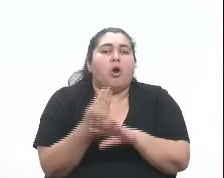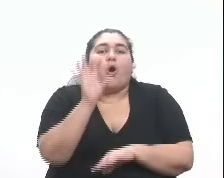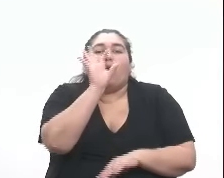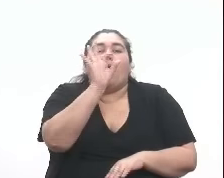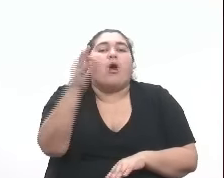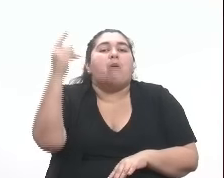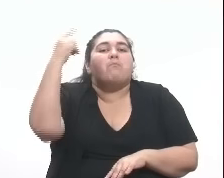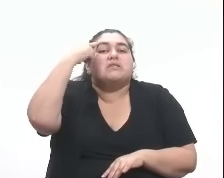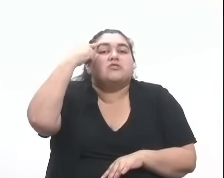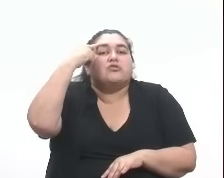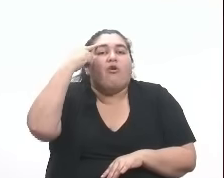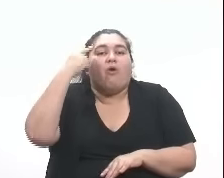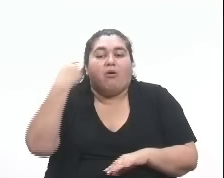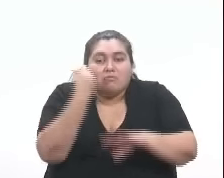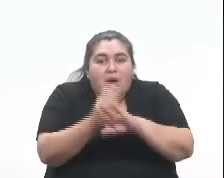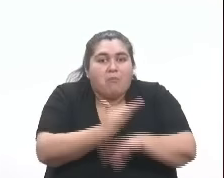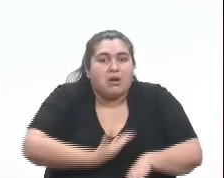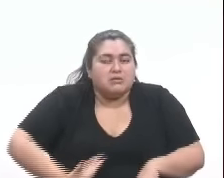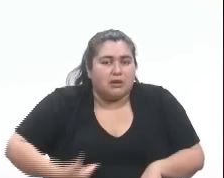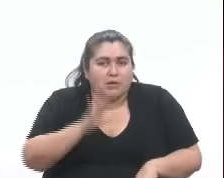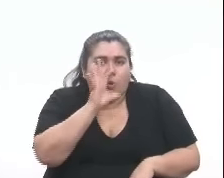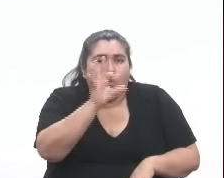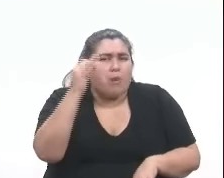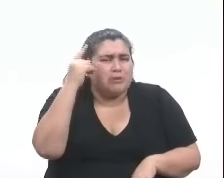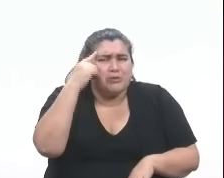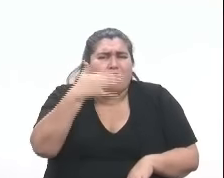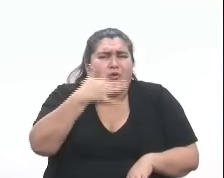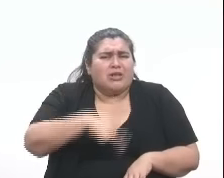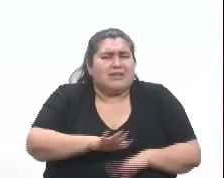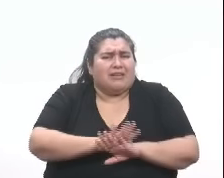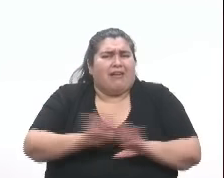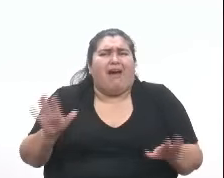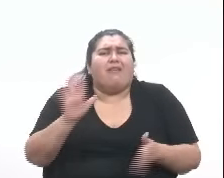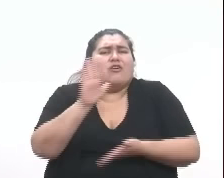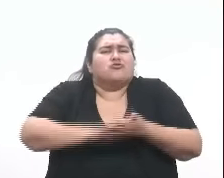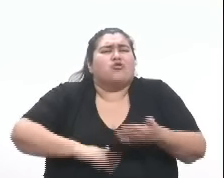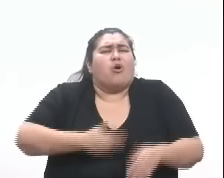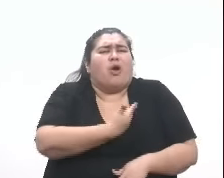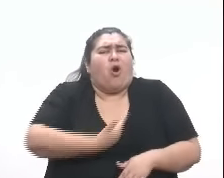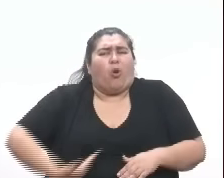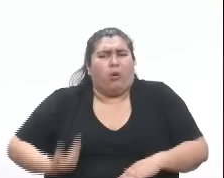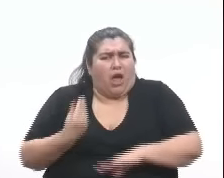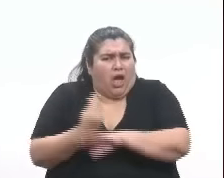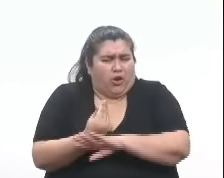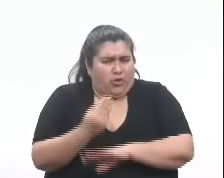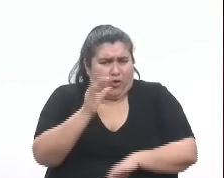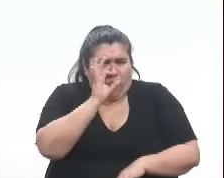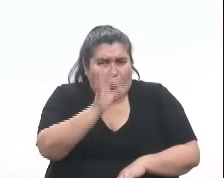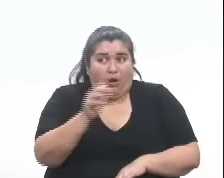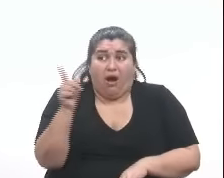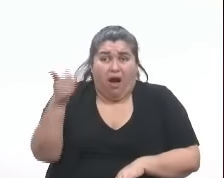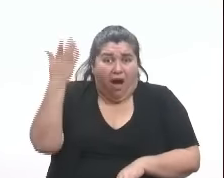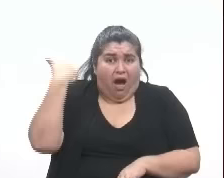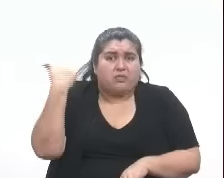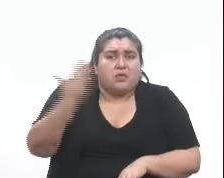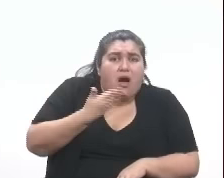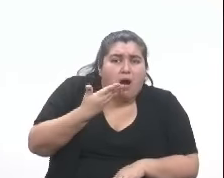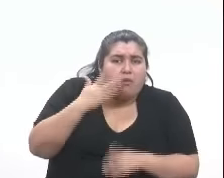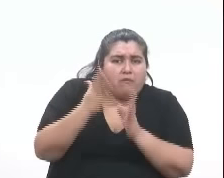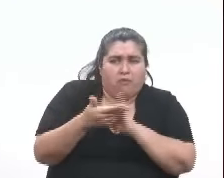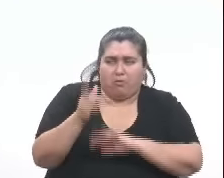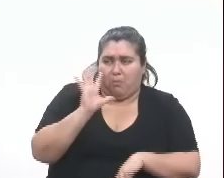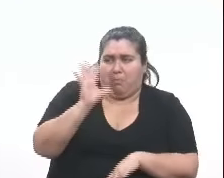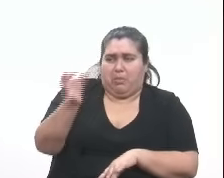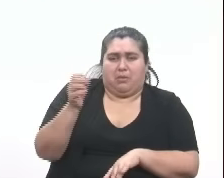presidente. No entendía nada del tema del Estado. Cuando uno le escuchaba hablar, se daba cuenta que era una persona que no